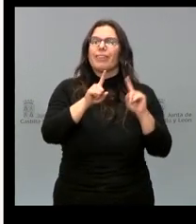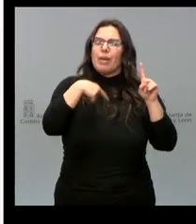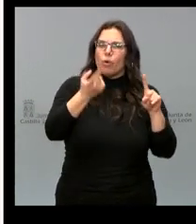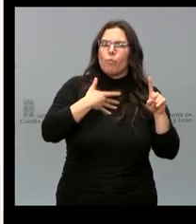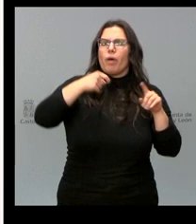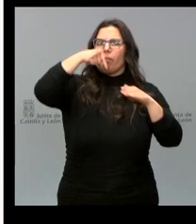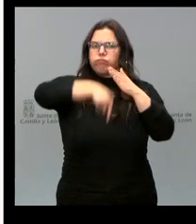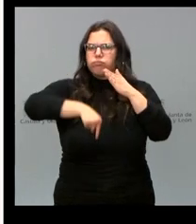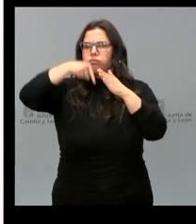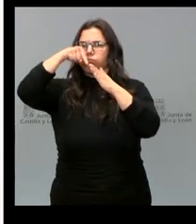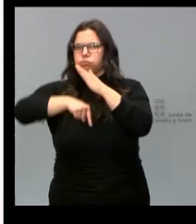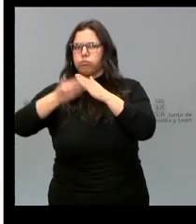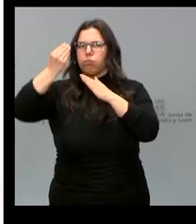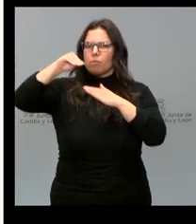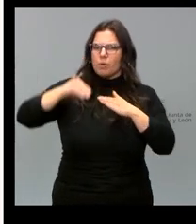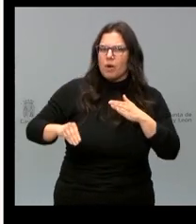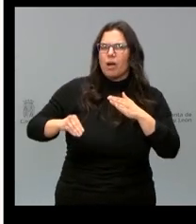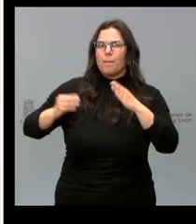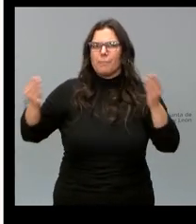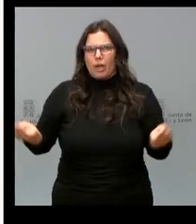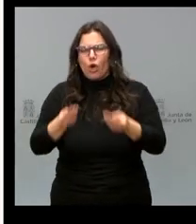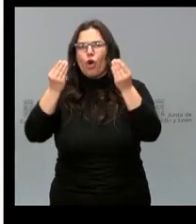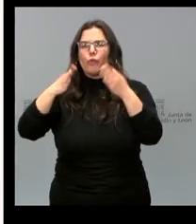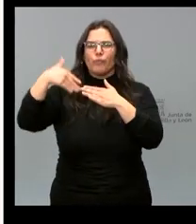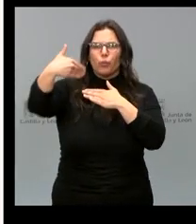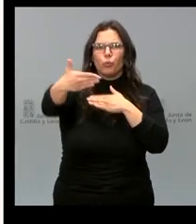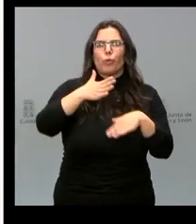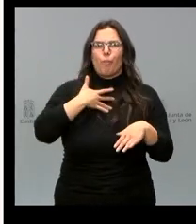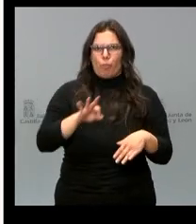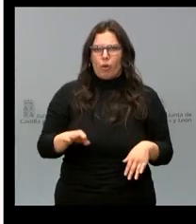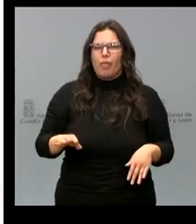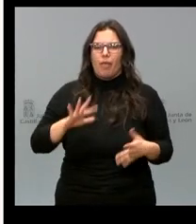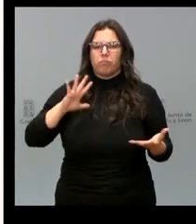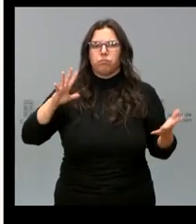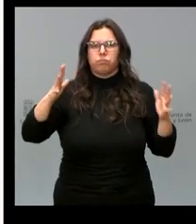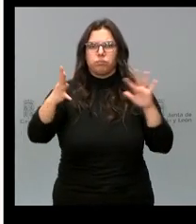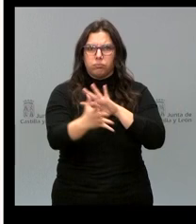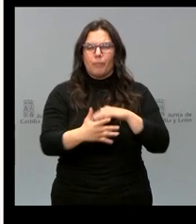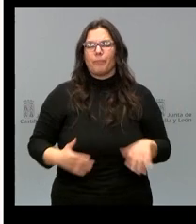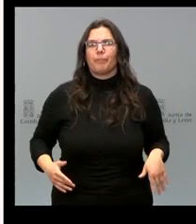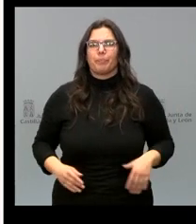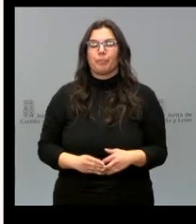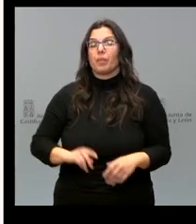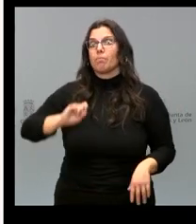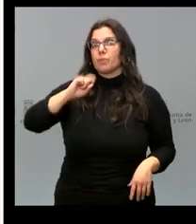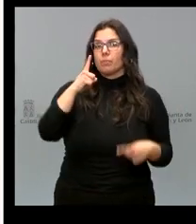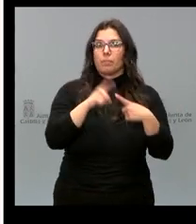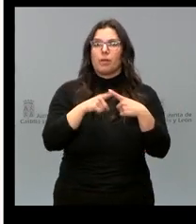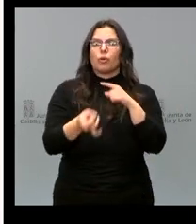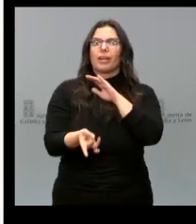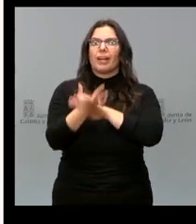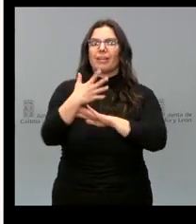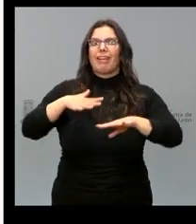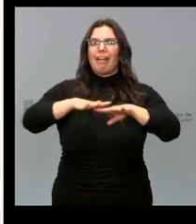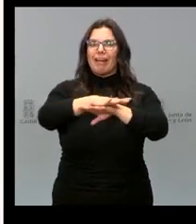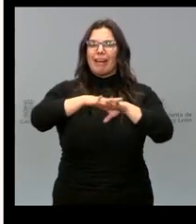que podrán ser mejoradas, que podrán ser corregidas en ese proceso de diálogo. En primer lugar, la creación de una